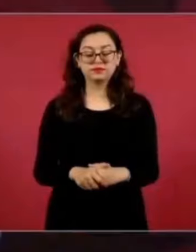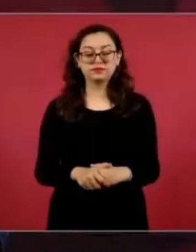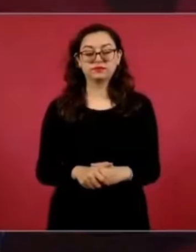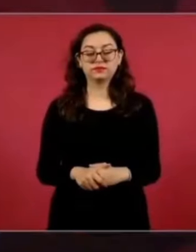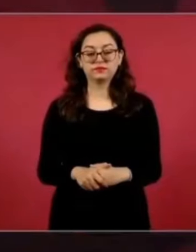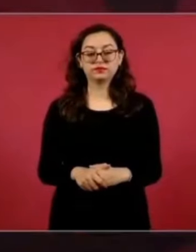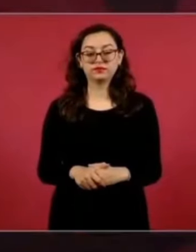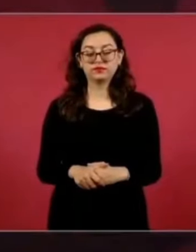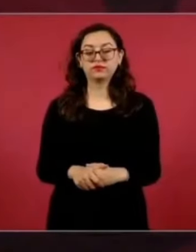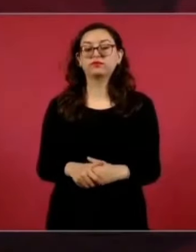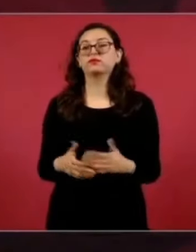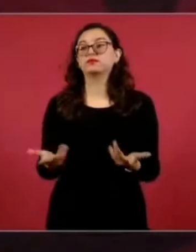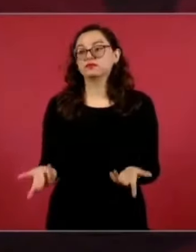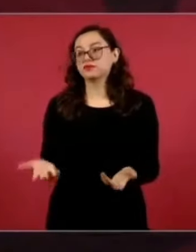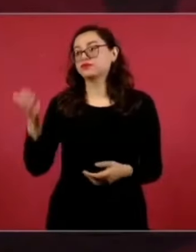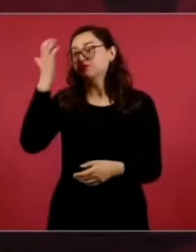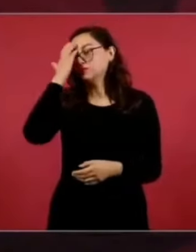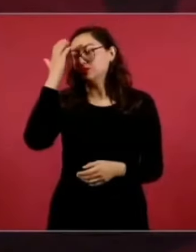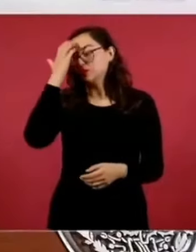pues a Martí,